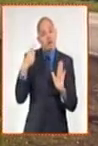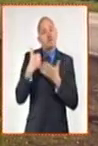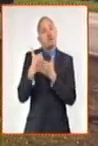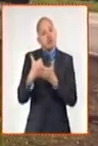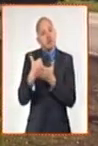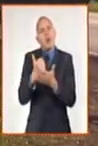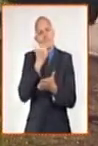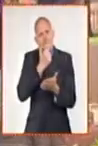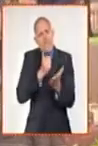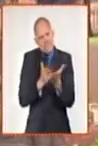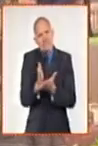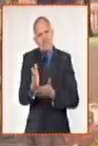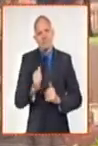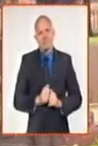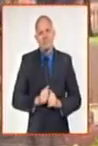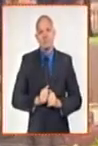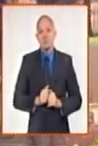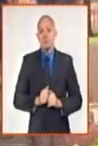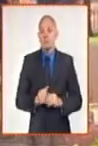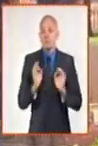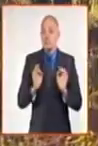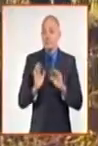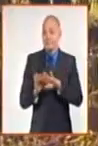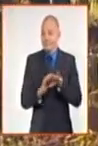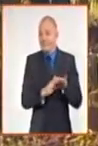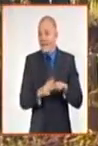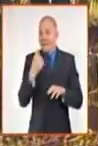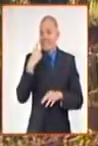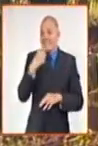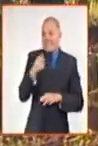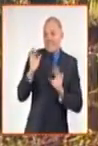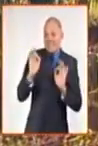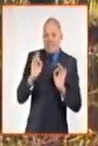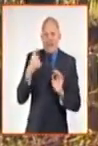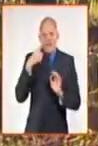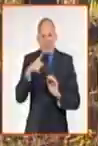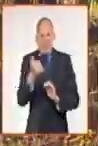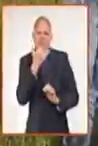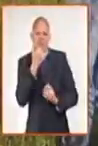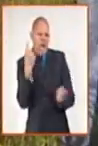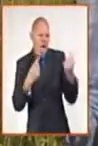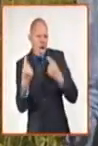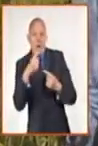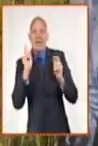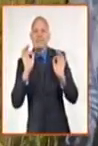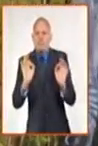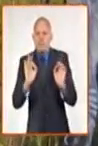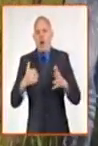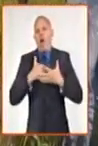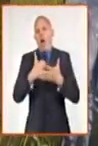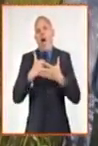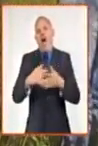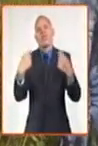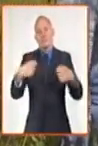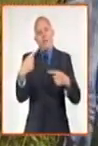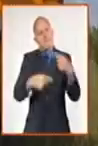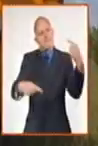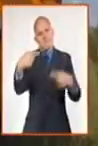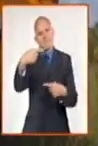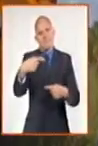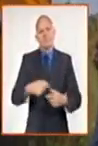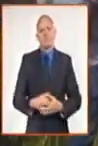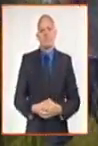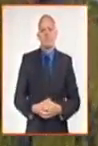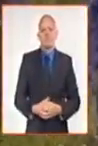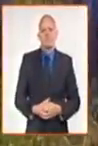ayudando. La solidaridad y el sentido común siempre es la mejor fórmula ante situaciones adversas de todo tipo. Desde Artemisa,